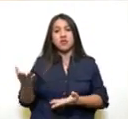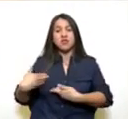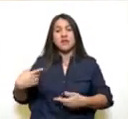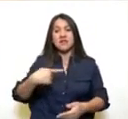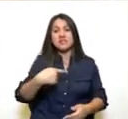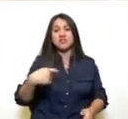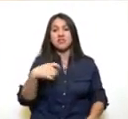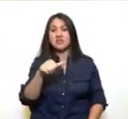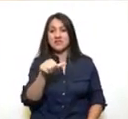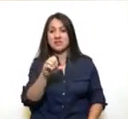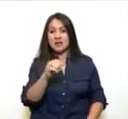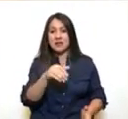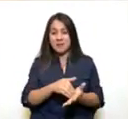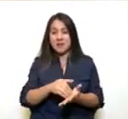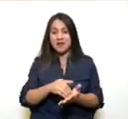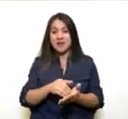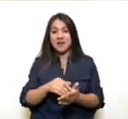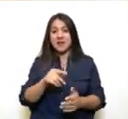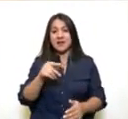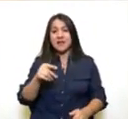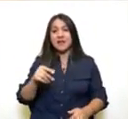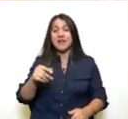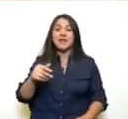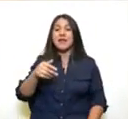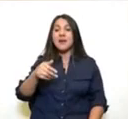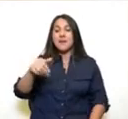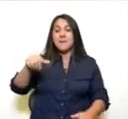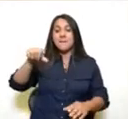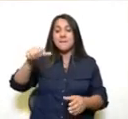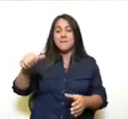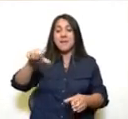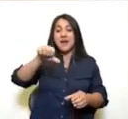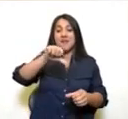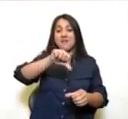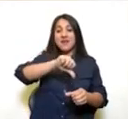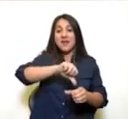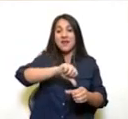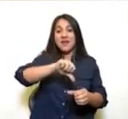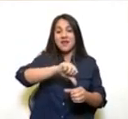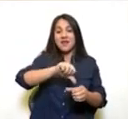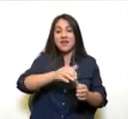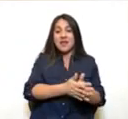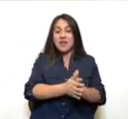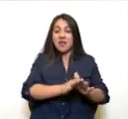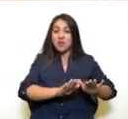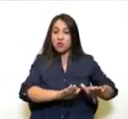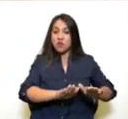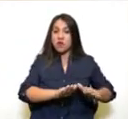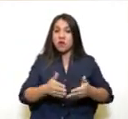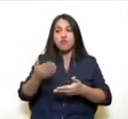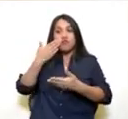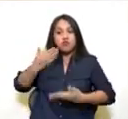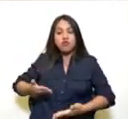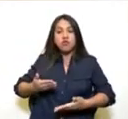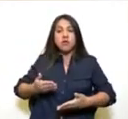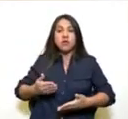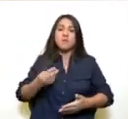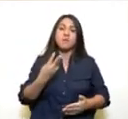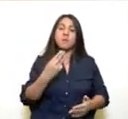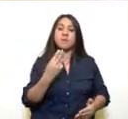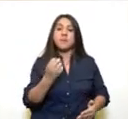litros de quiero ser para los adultos mayores y antes nunca lo habían hecho a